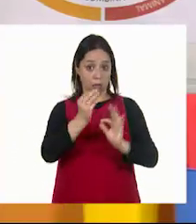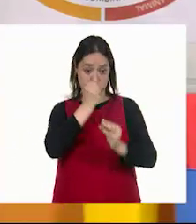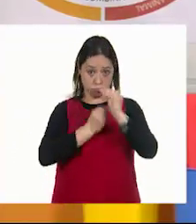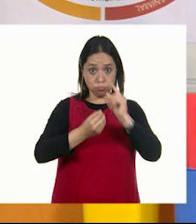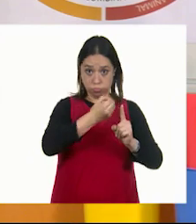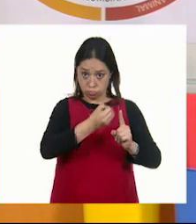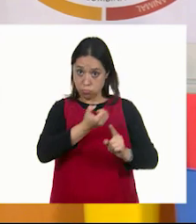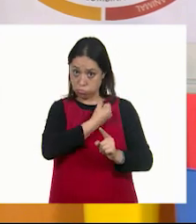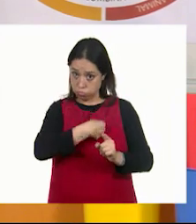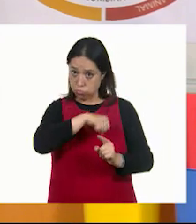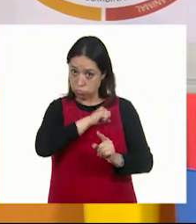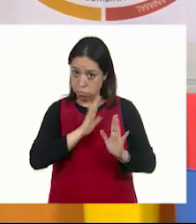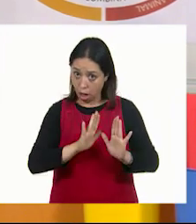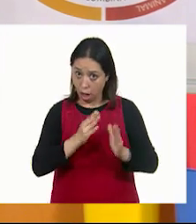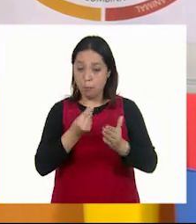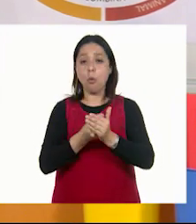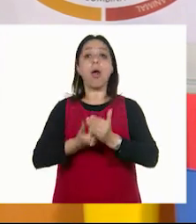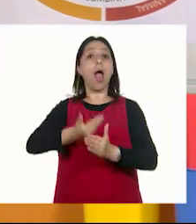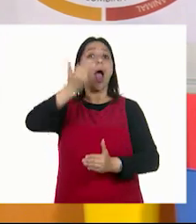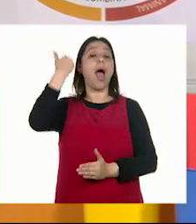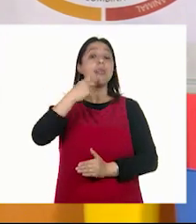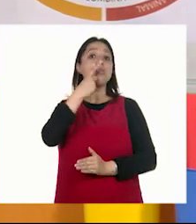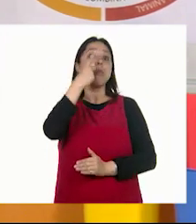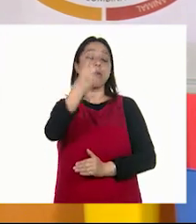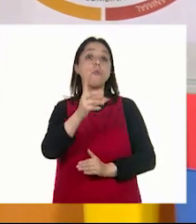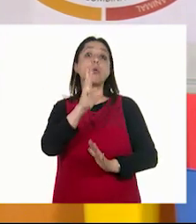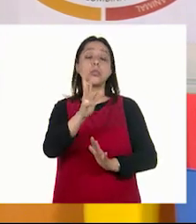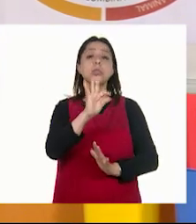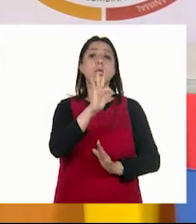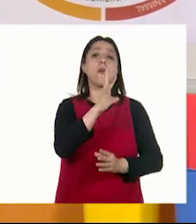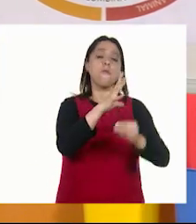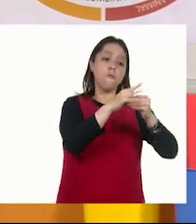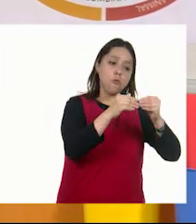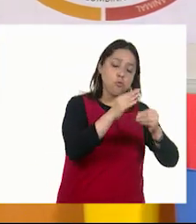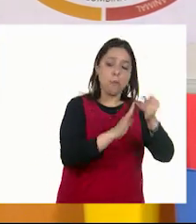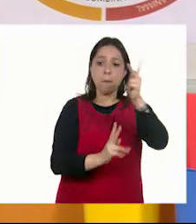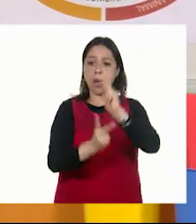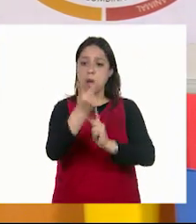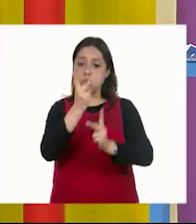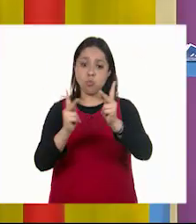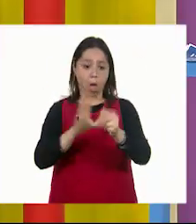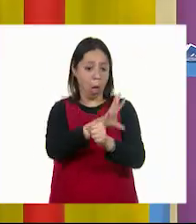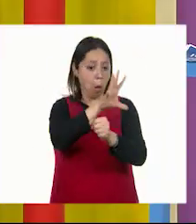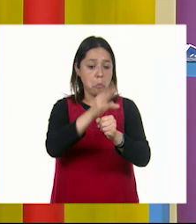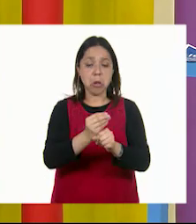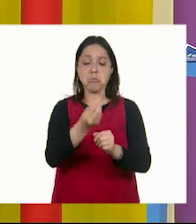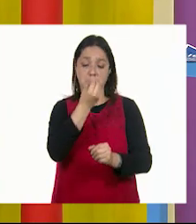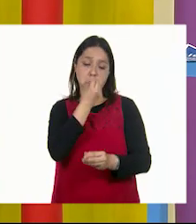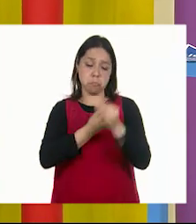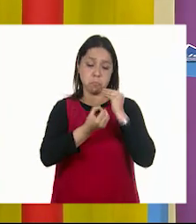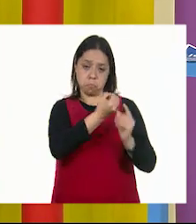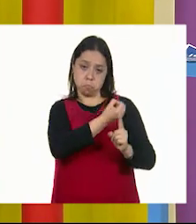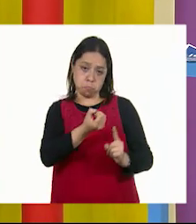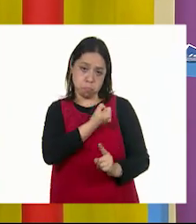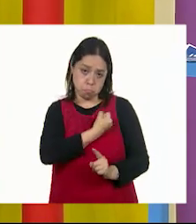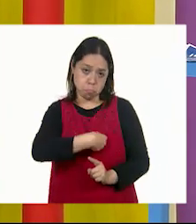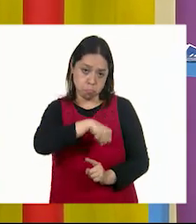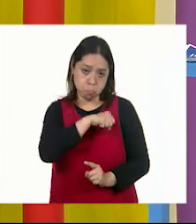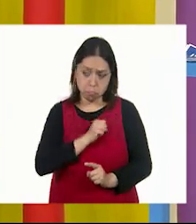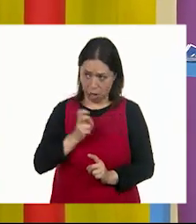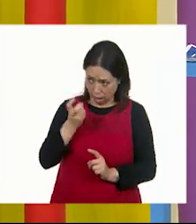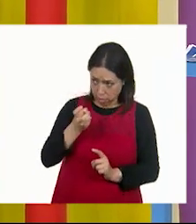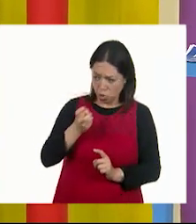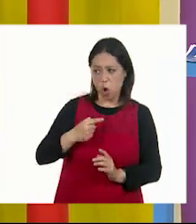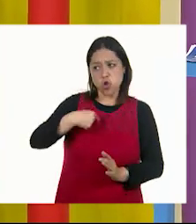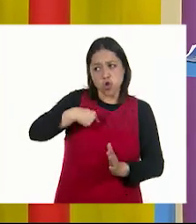si comíamos frutas y verduras, estábamos comiendo saludable. ¿Puedo comer todo esto? ¿Tú qué dices? Yo creo que no sería